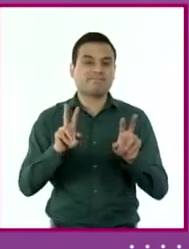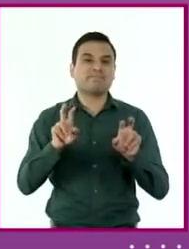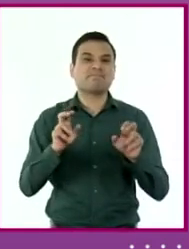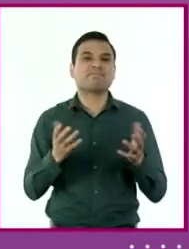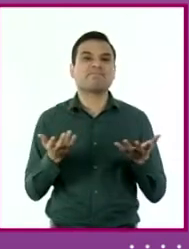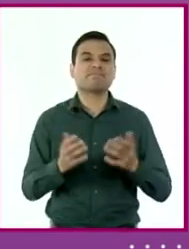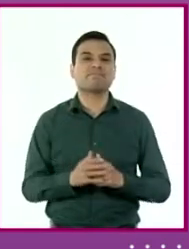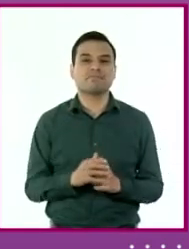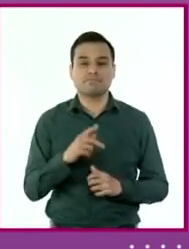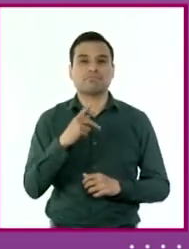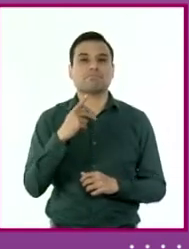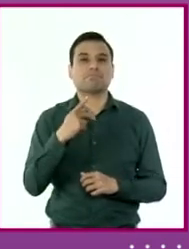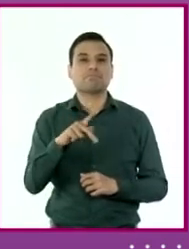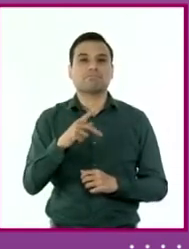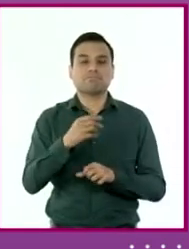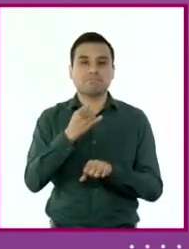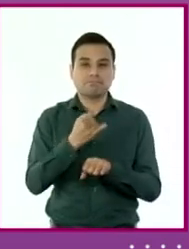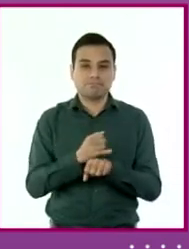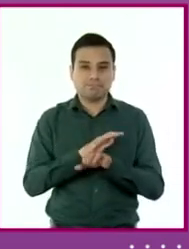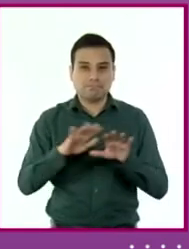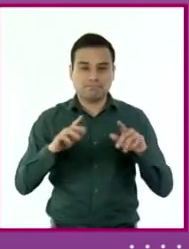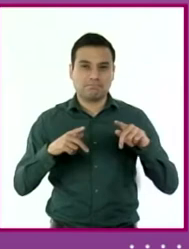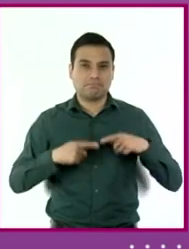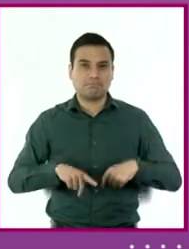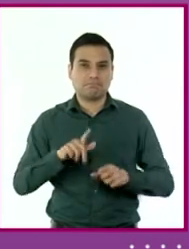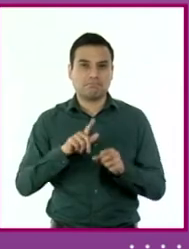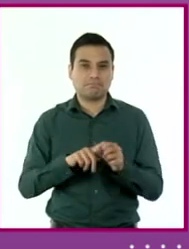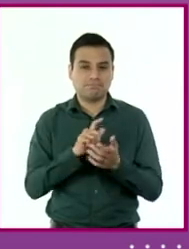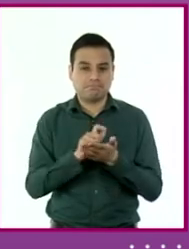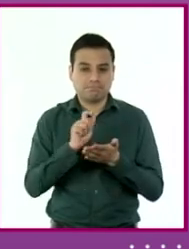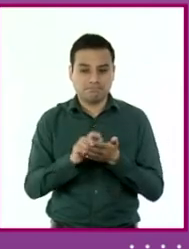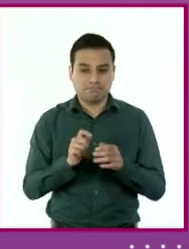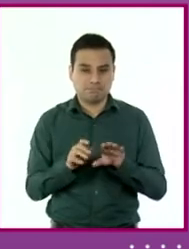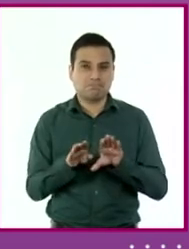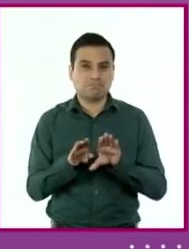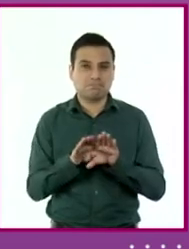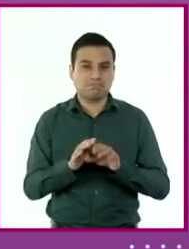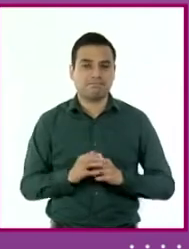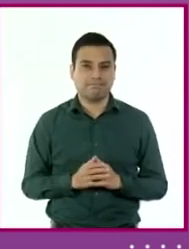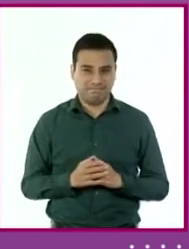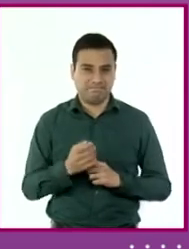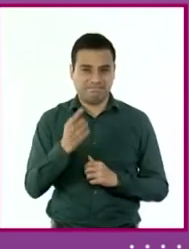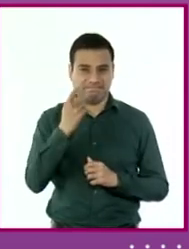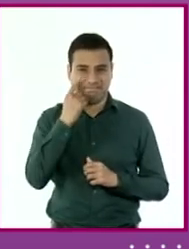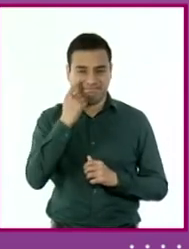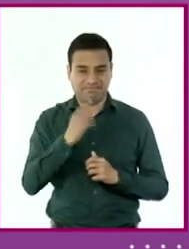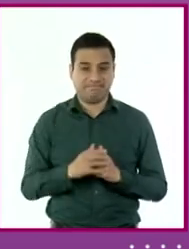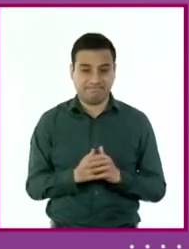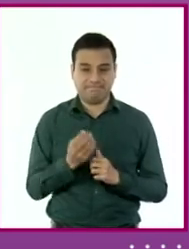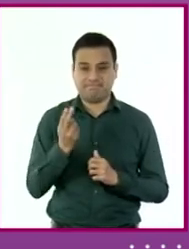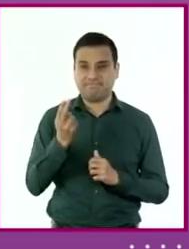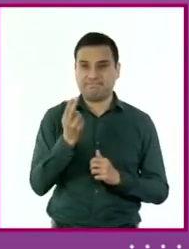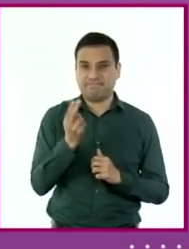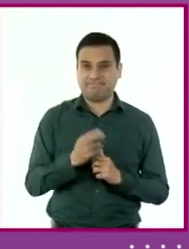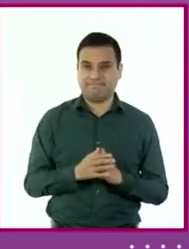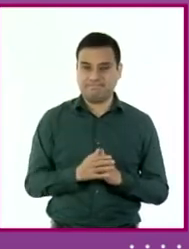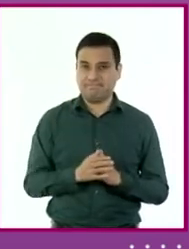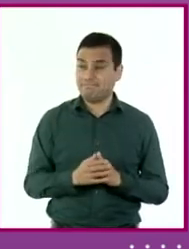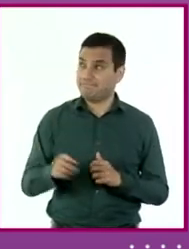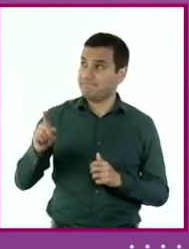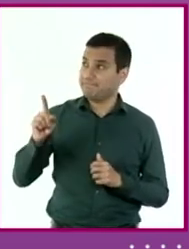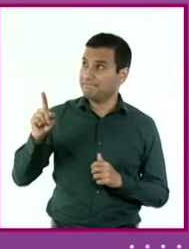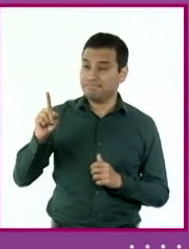escribir sus datos personales. Para eso, deberán completar la información necesaria que está escrita sobre